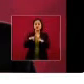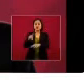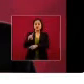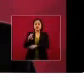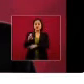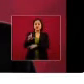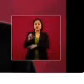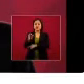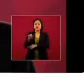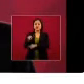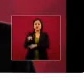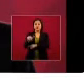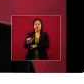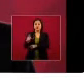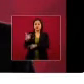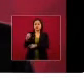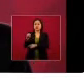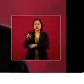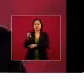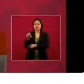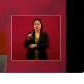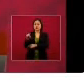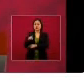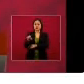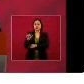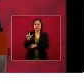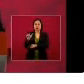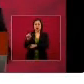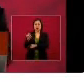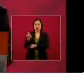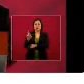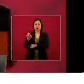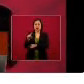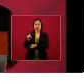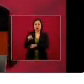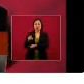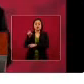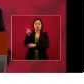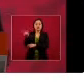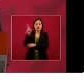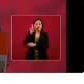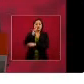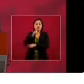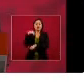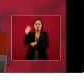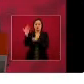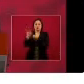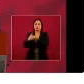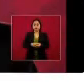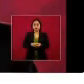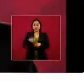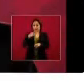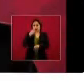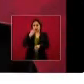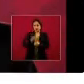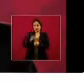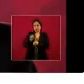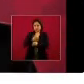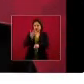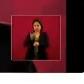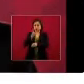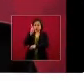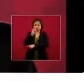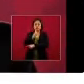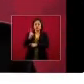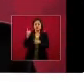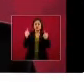porque es mujer hay que tener cuidado no porque sea mujer significa que las cosas van a solucionar